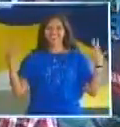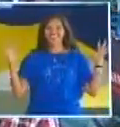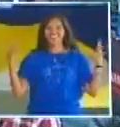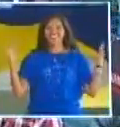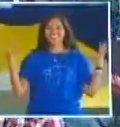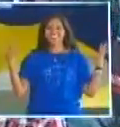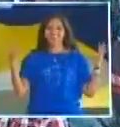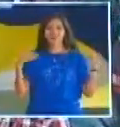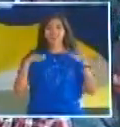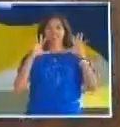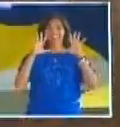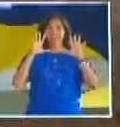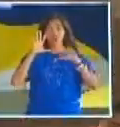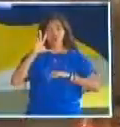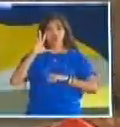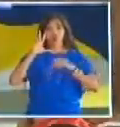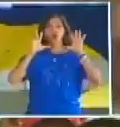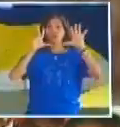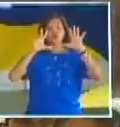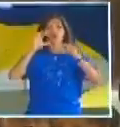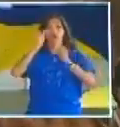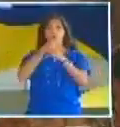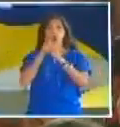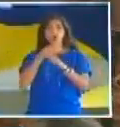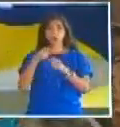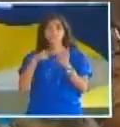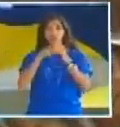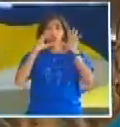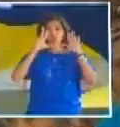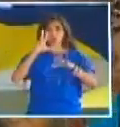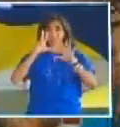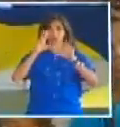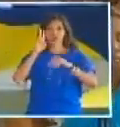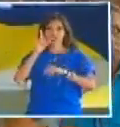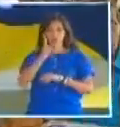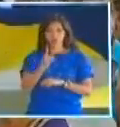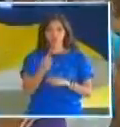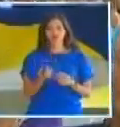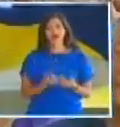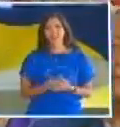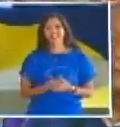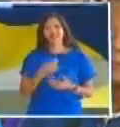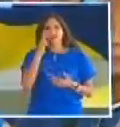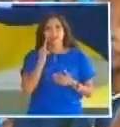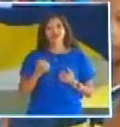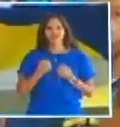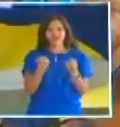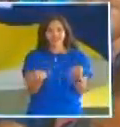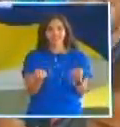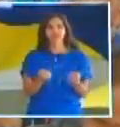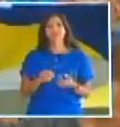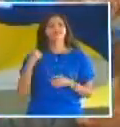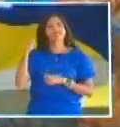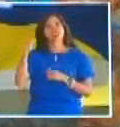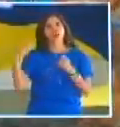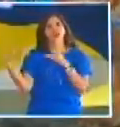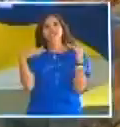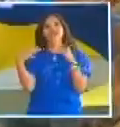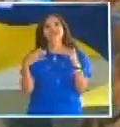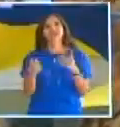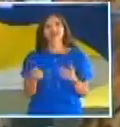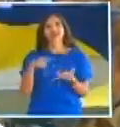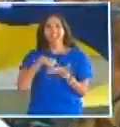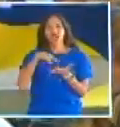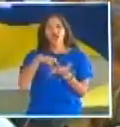Un 18 de agosto de 1821, libertador Simón Bolívar obsequia el sable victorioso de Carabobo al general